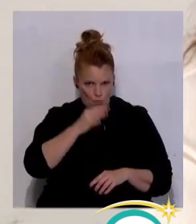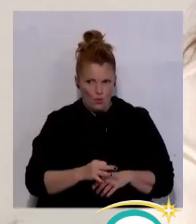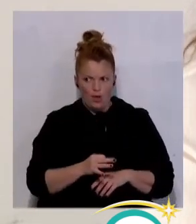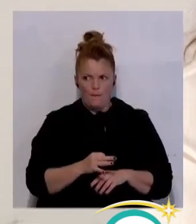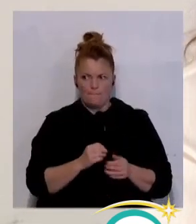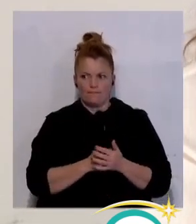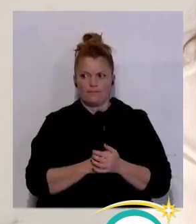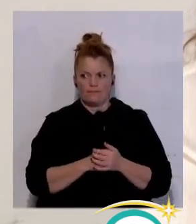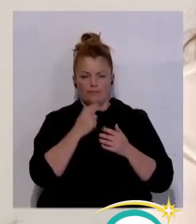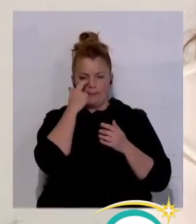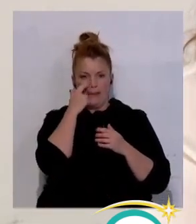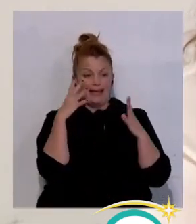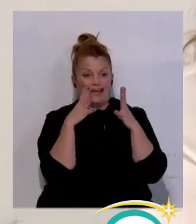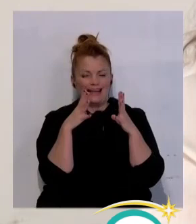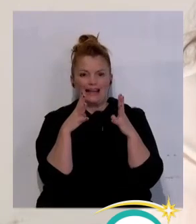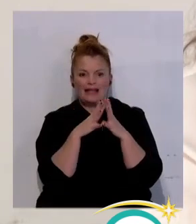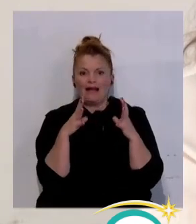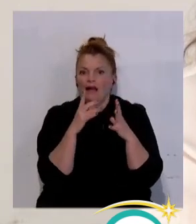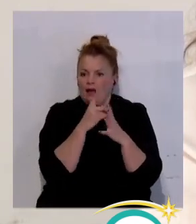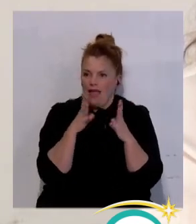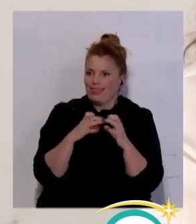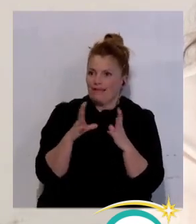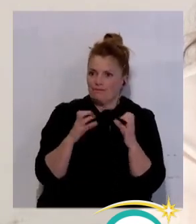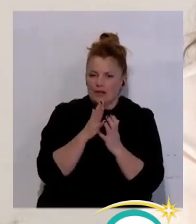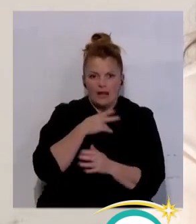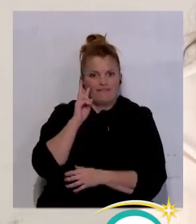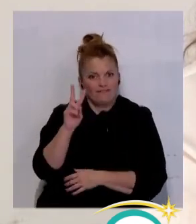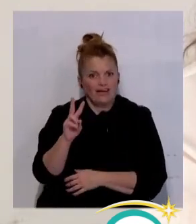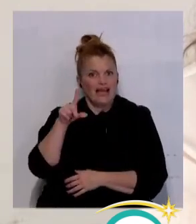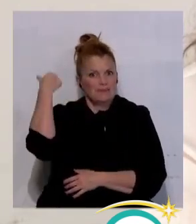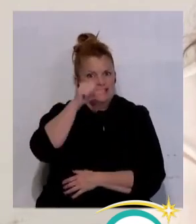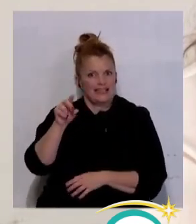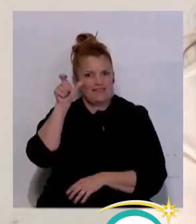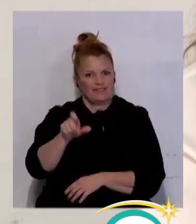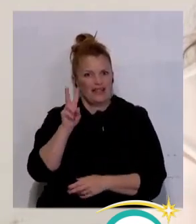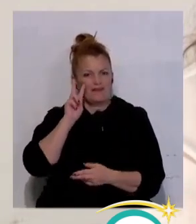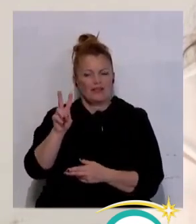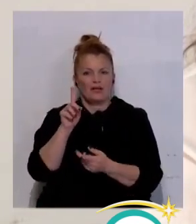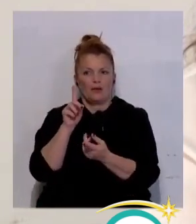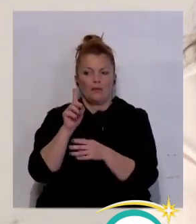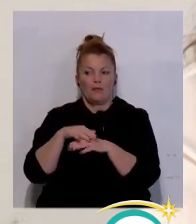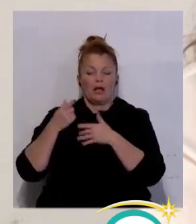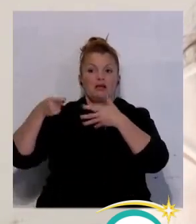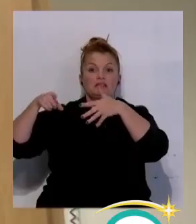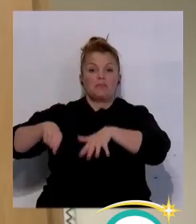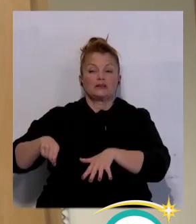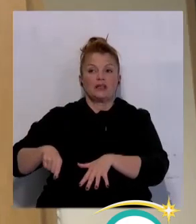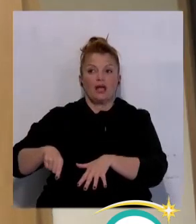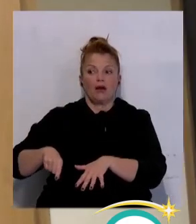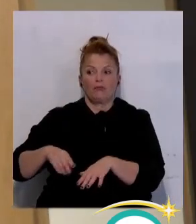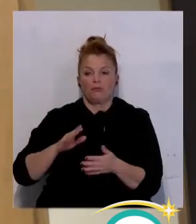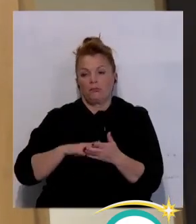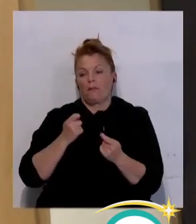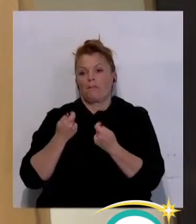que desearía ver a la semana siguiente a la persona. Y como van a darle 6 meses, pues prefiero darle